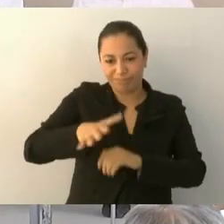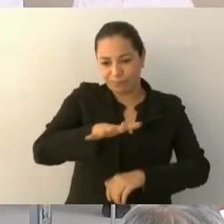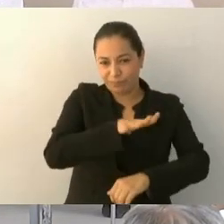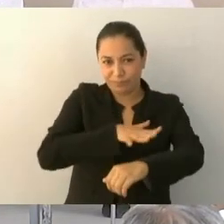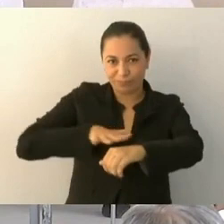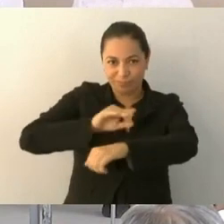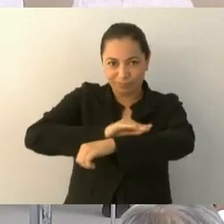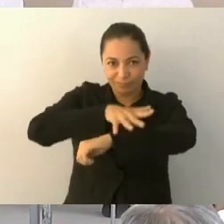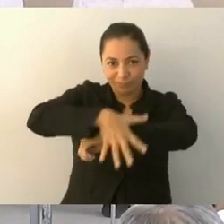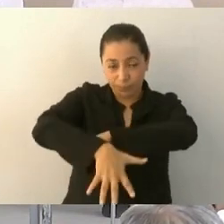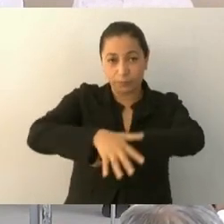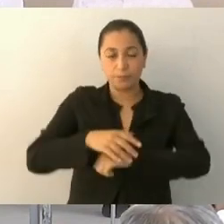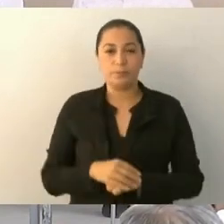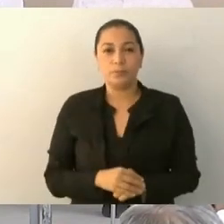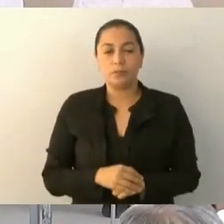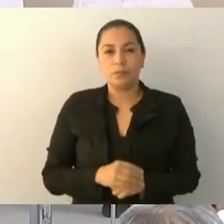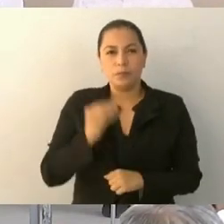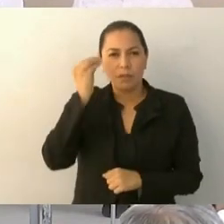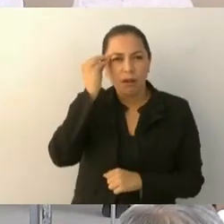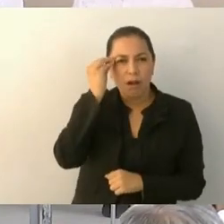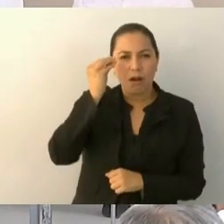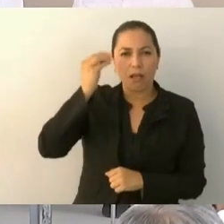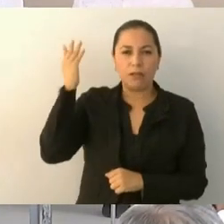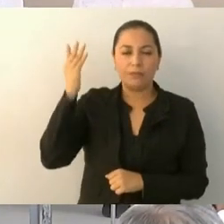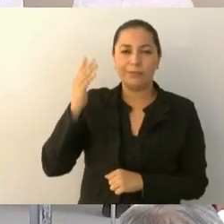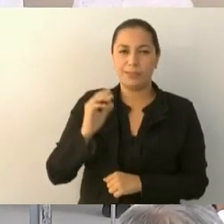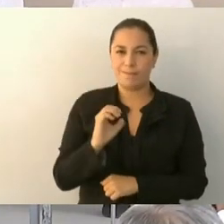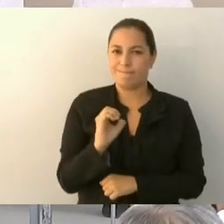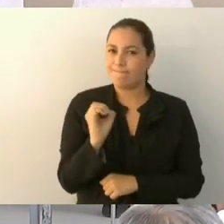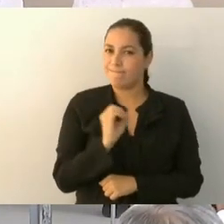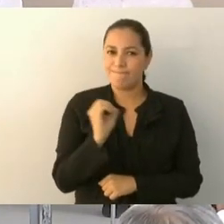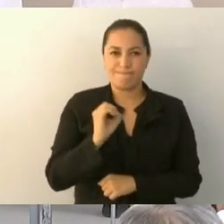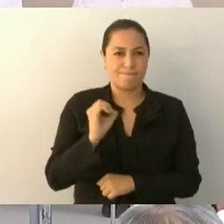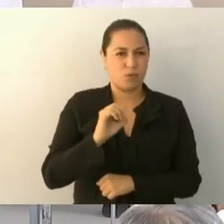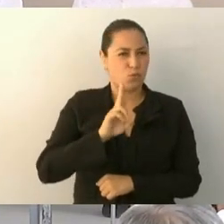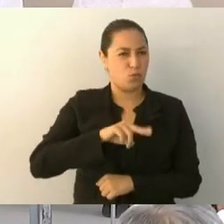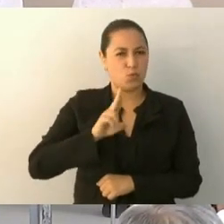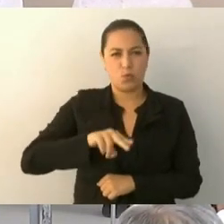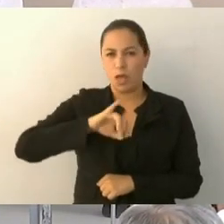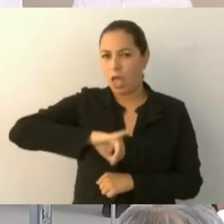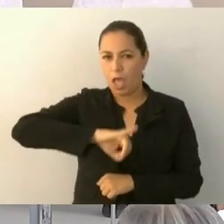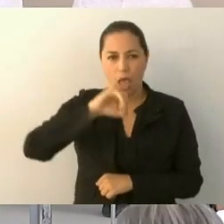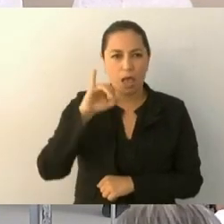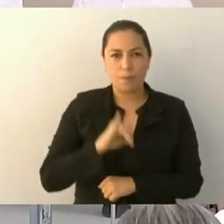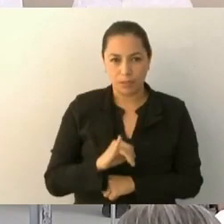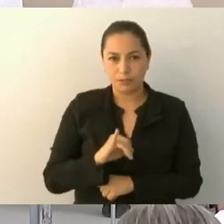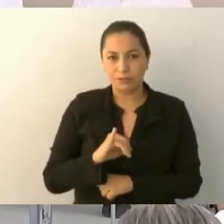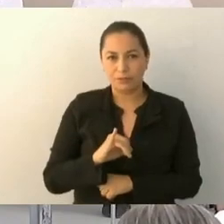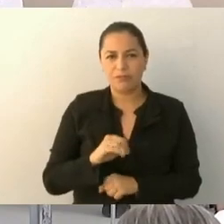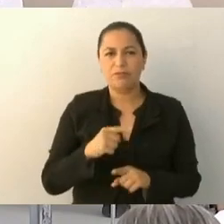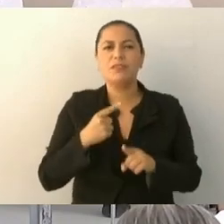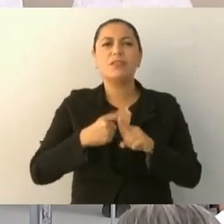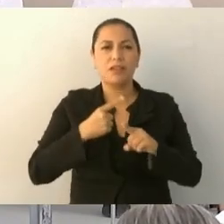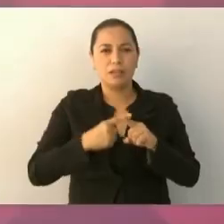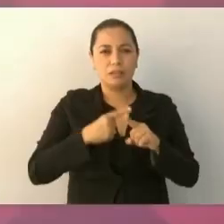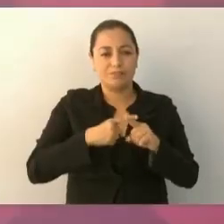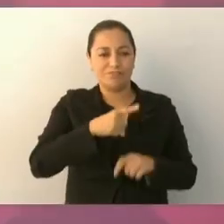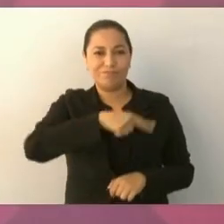No olvidar nunca, jamás, a los trabajadores de la